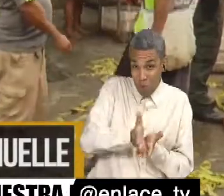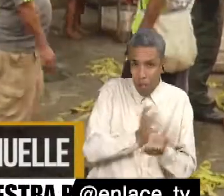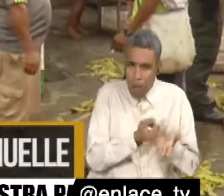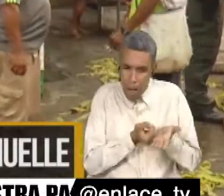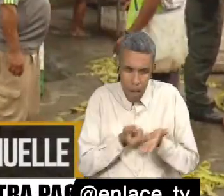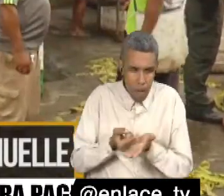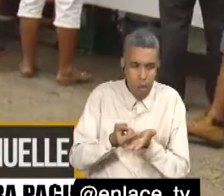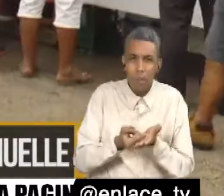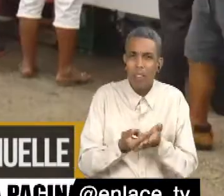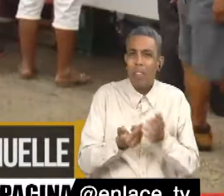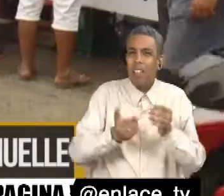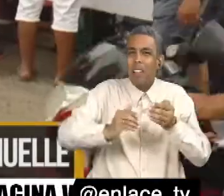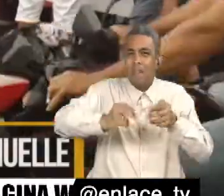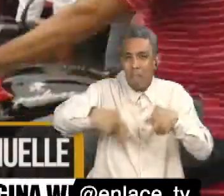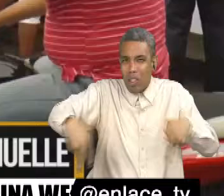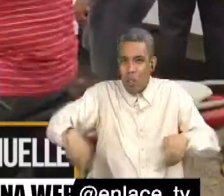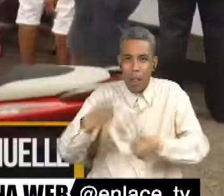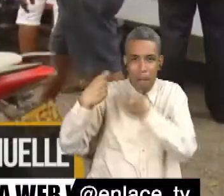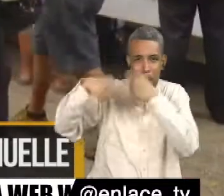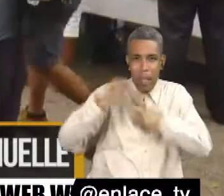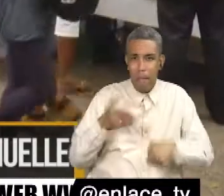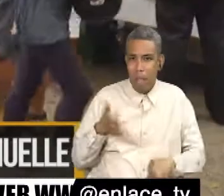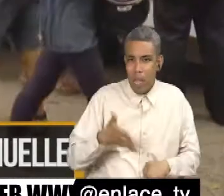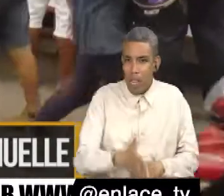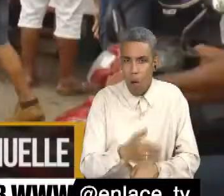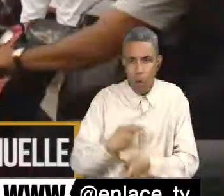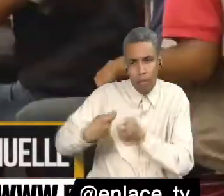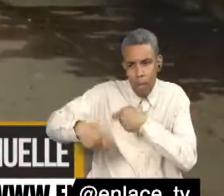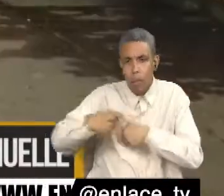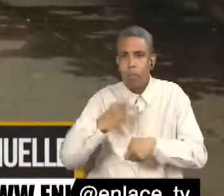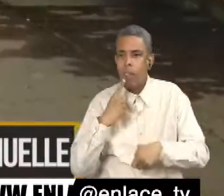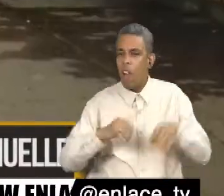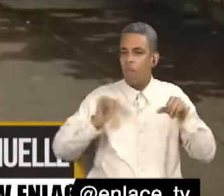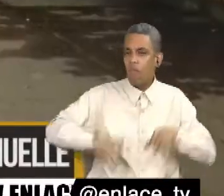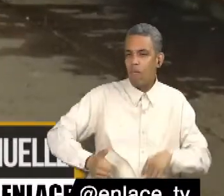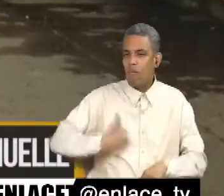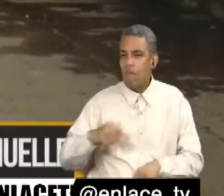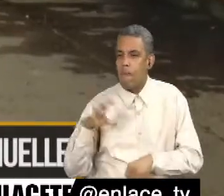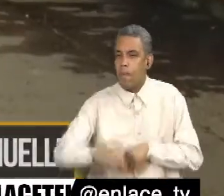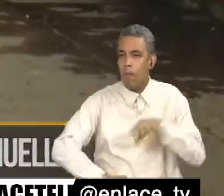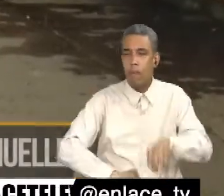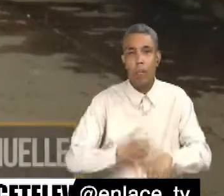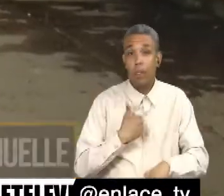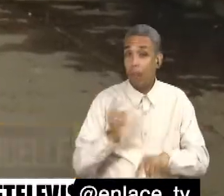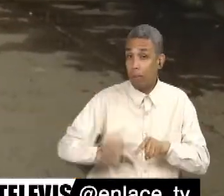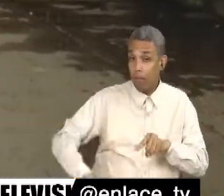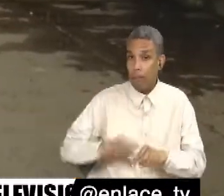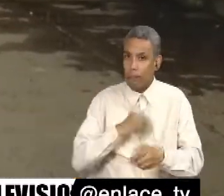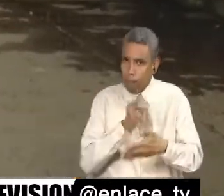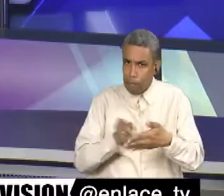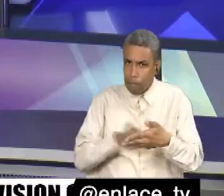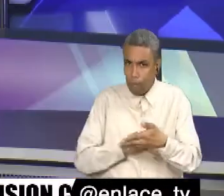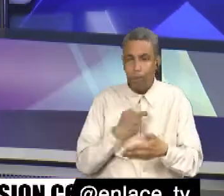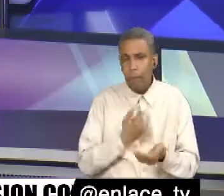de pescado del sector del muelle no continúen invadiendo el espacio público y garantizar su integridad.